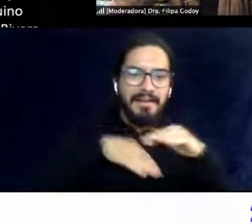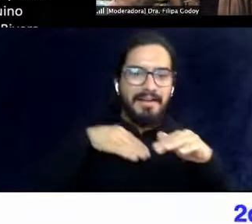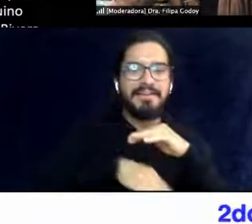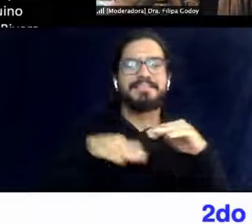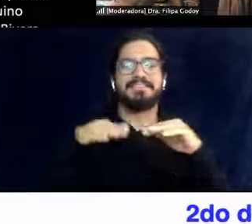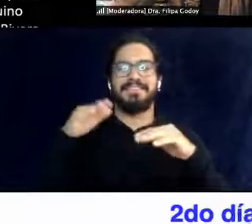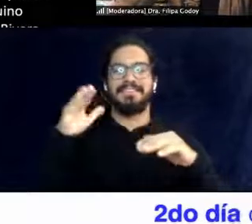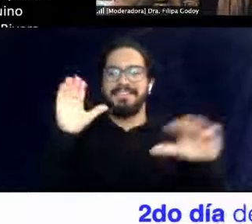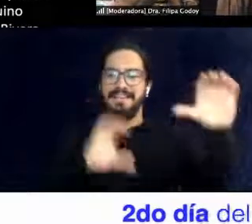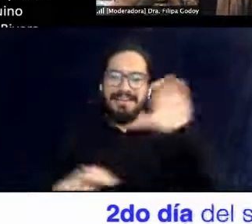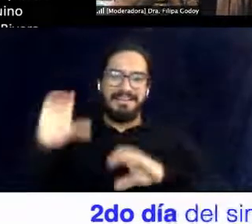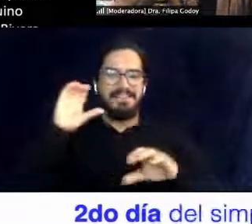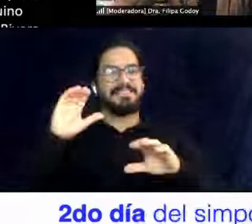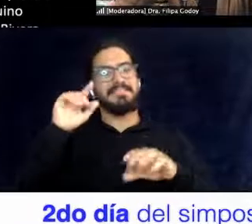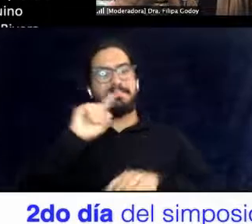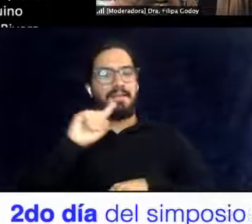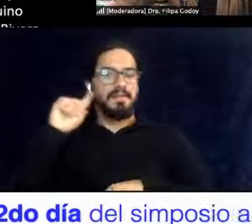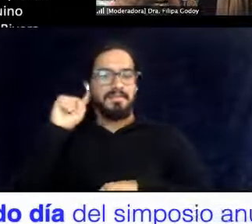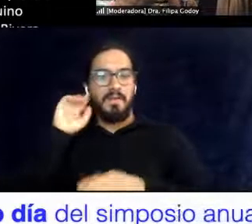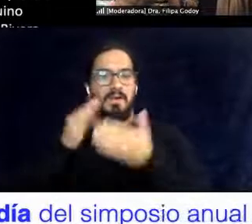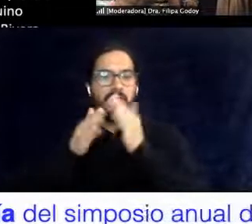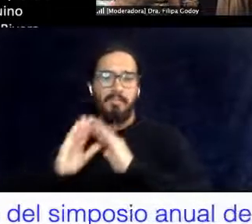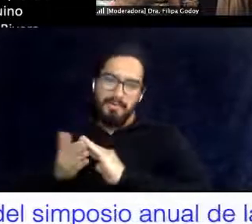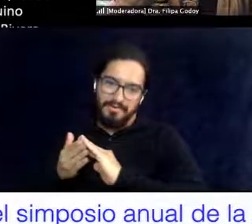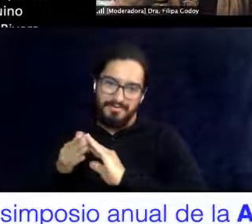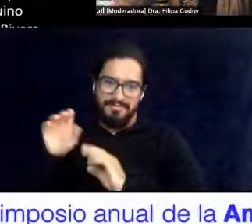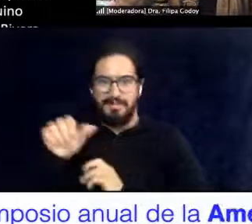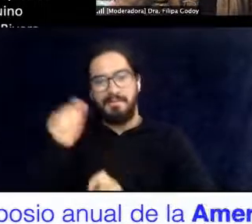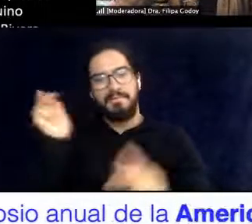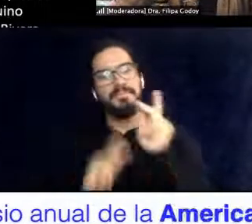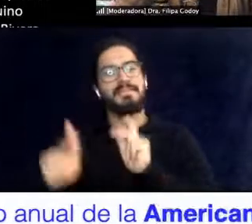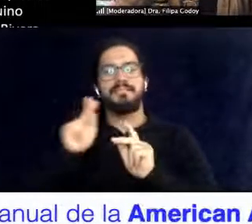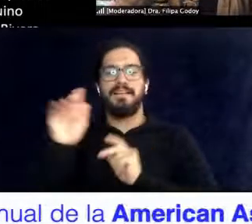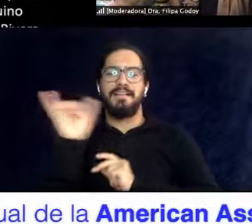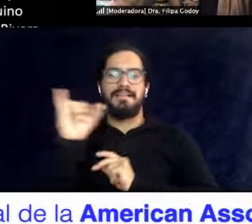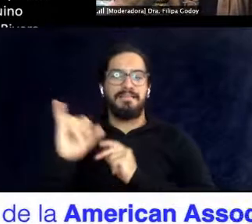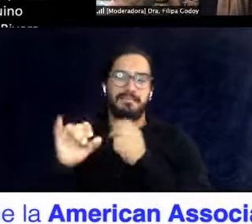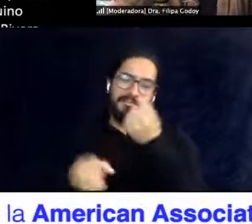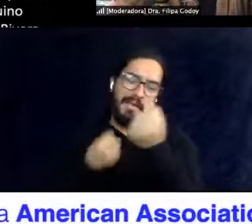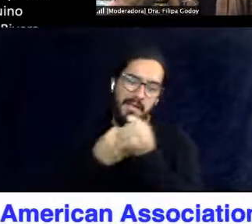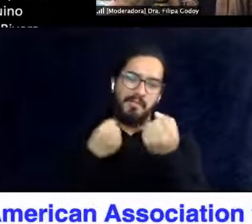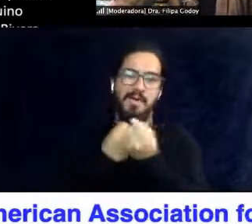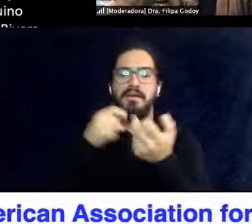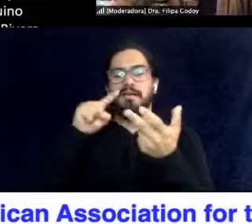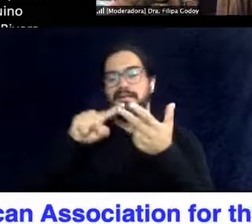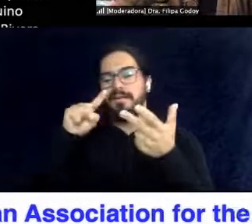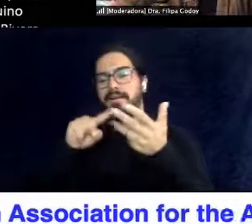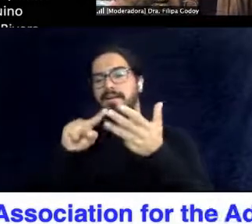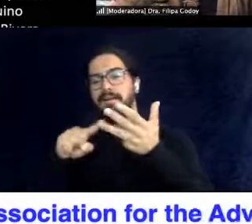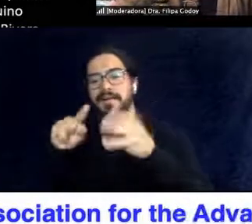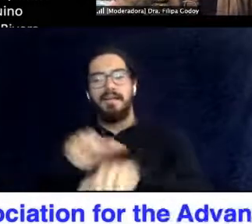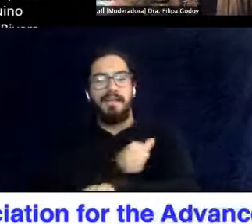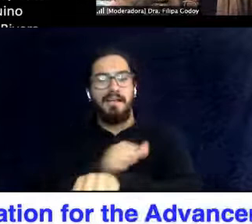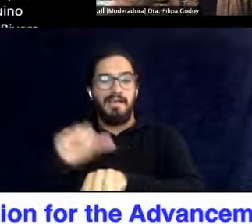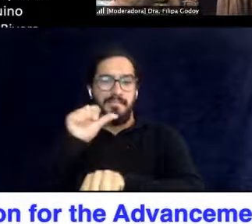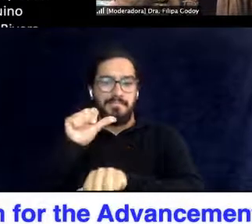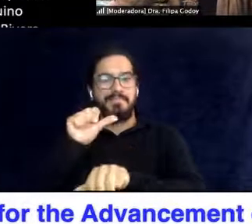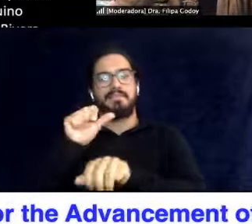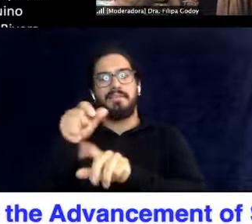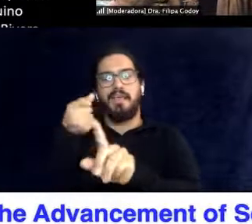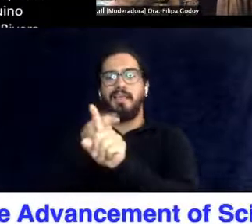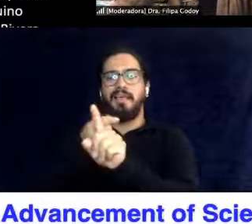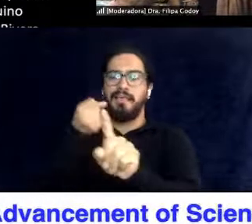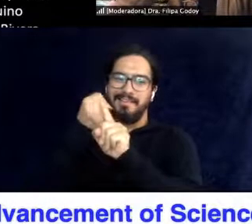comunidad sorda. Y otros amigos que han colaborado, Abdiel Reyes, que hizo de manera gratuita